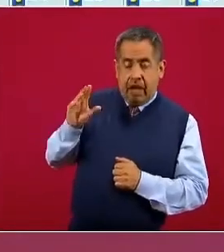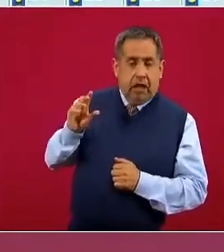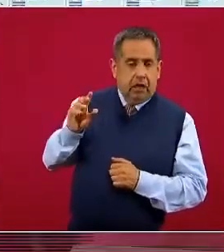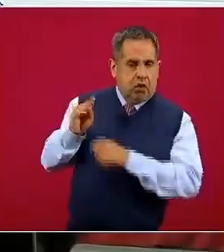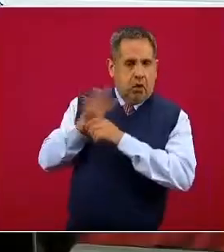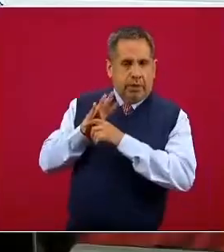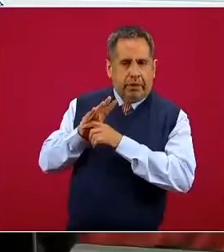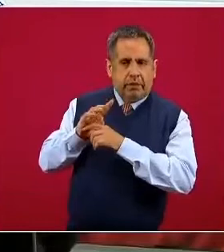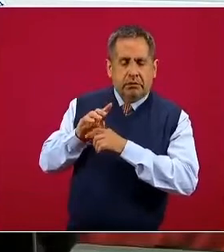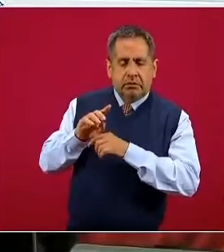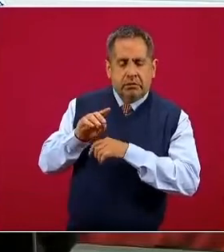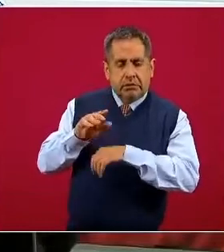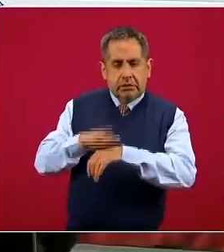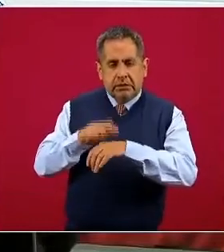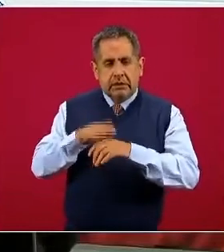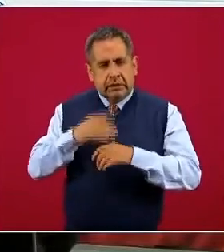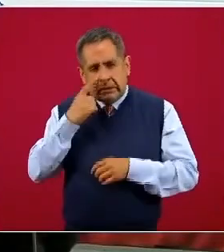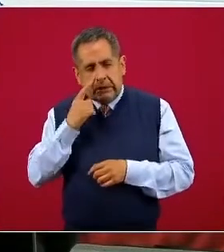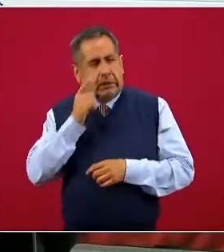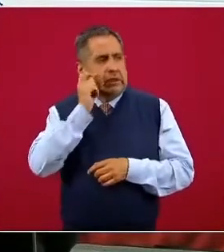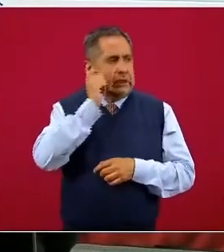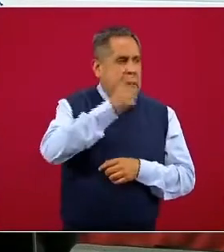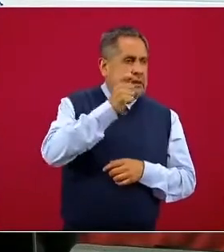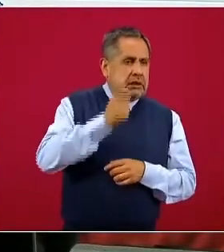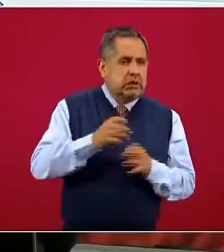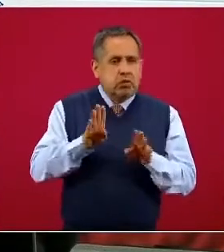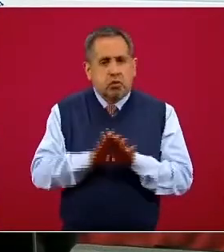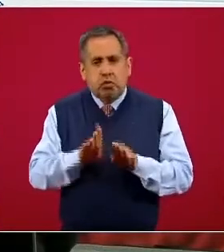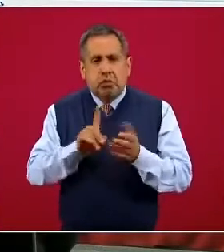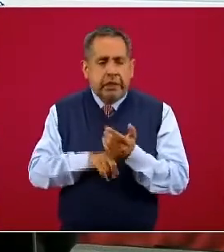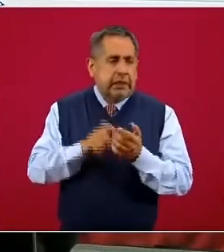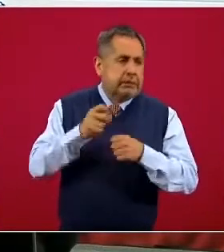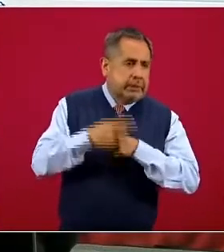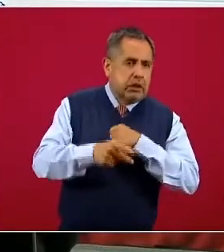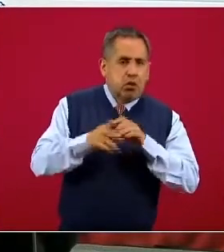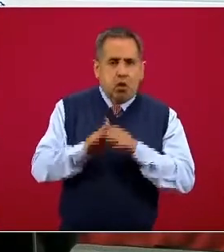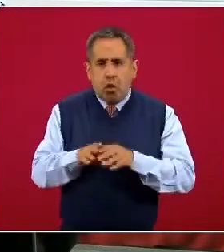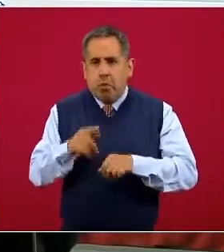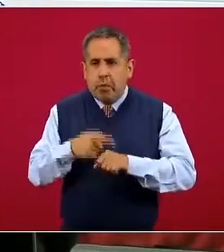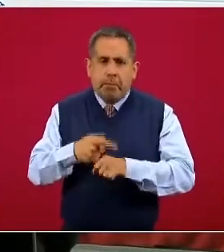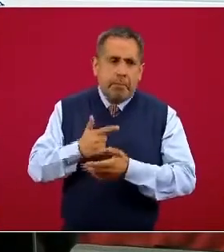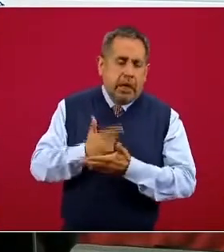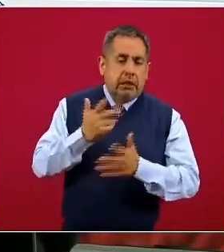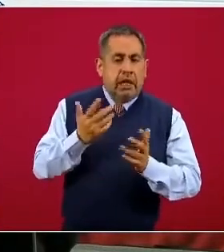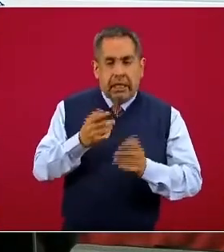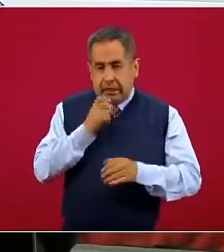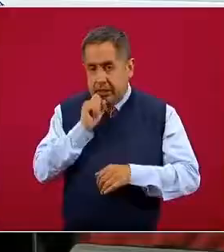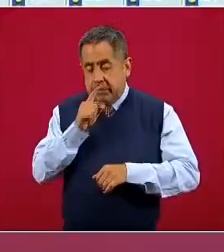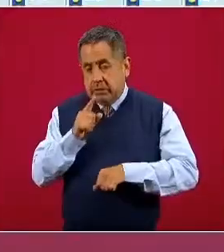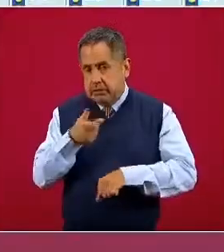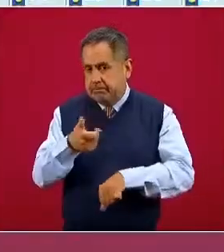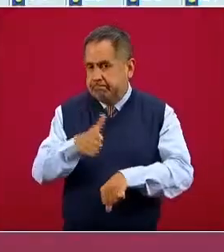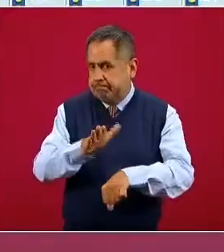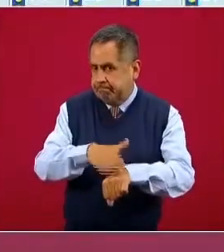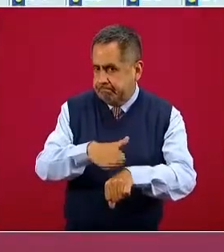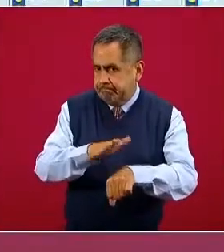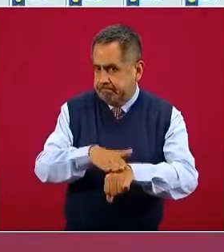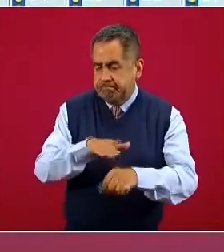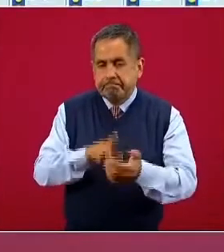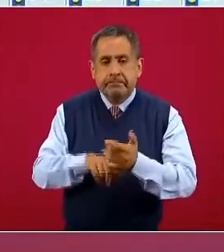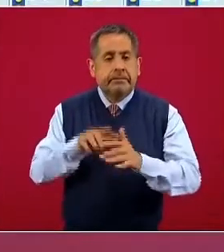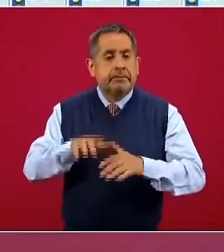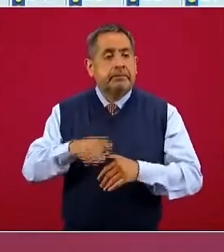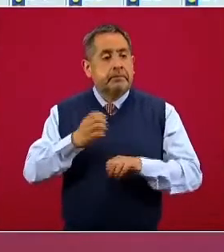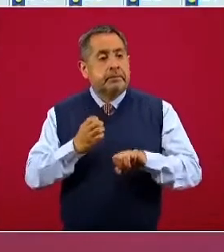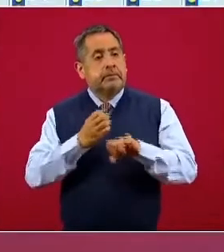está precisamente midiendo de manera continua este riesgo, también alerta cuando una entidad,